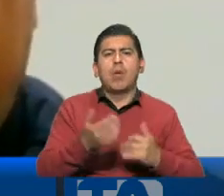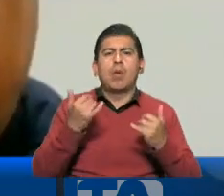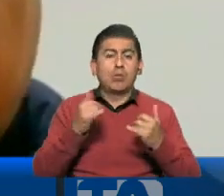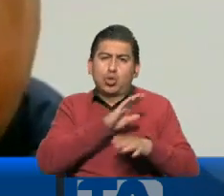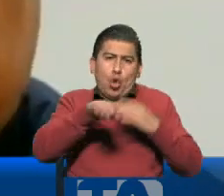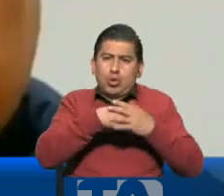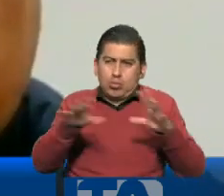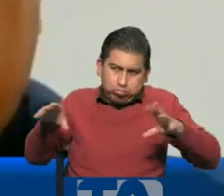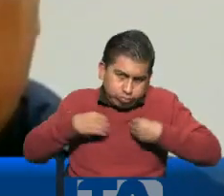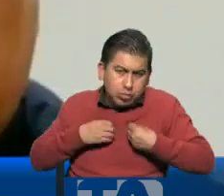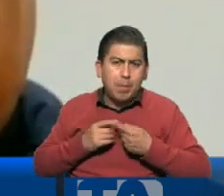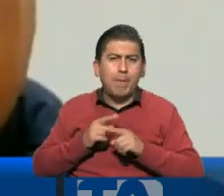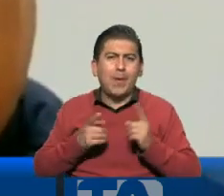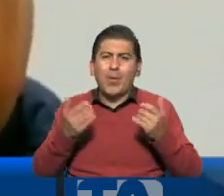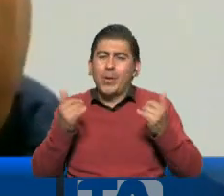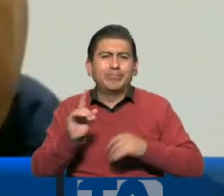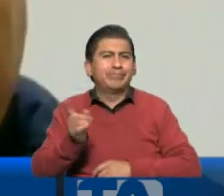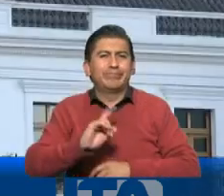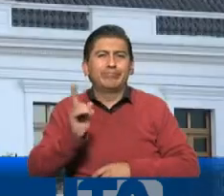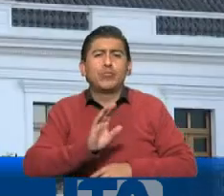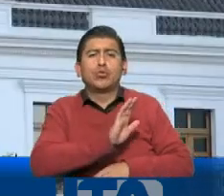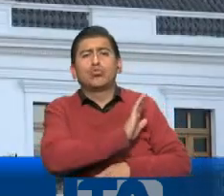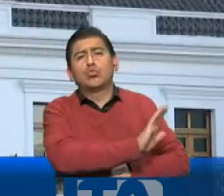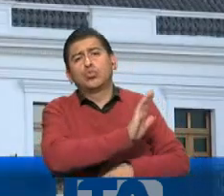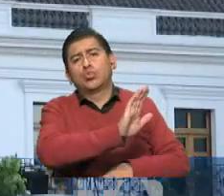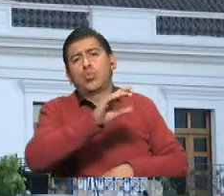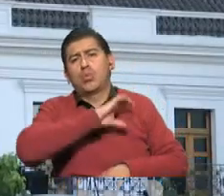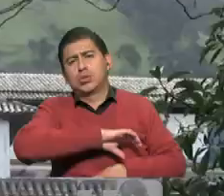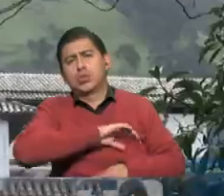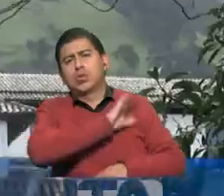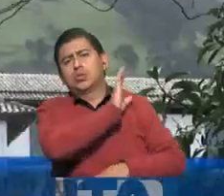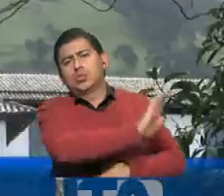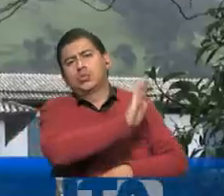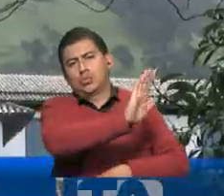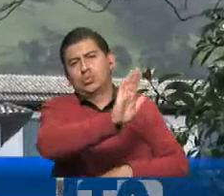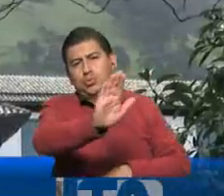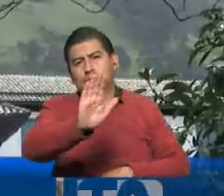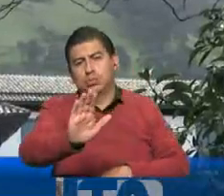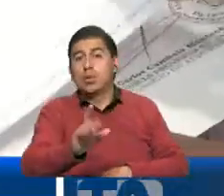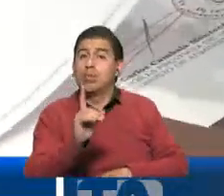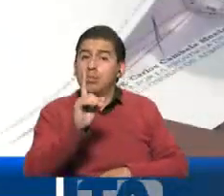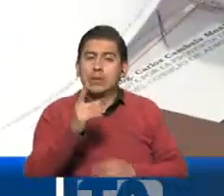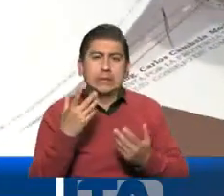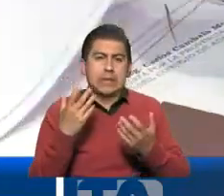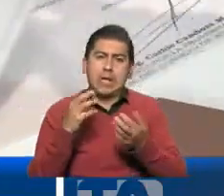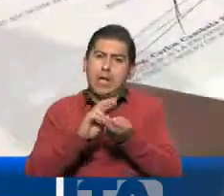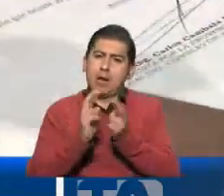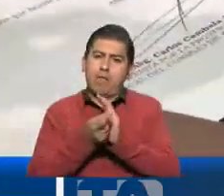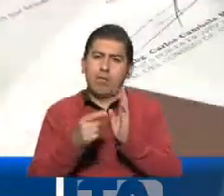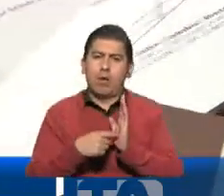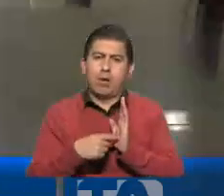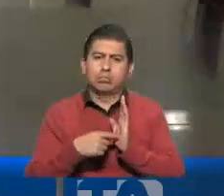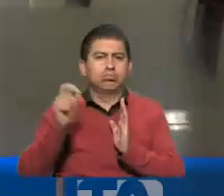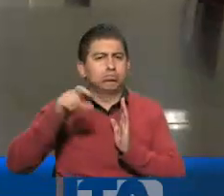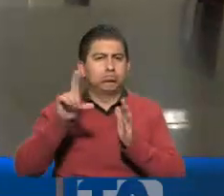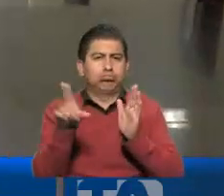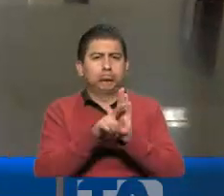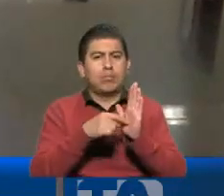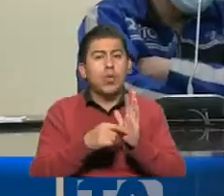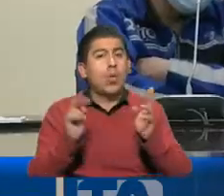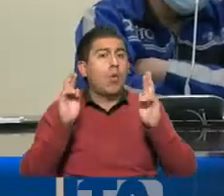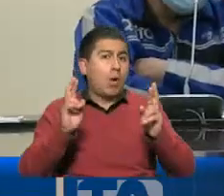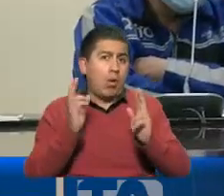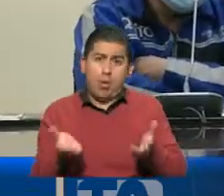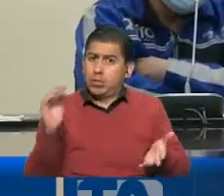Entonces, la misma disposición se cumplía en todo el país. De allí que ahora buscan de la mano del Ejecutivo plantear reformas a varias leyes que les